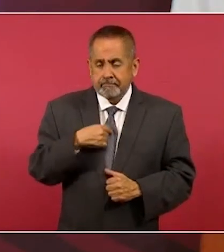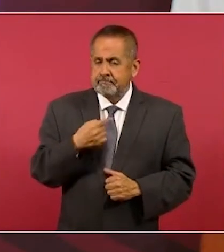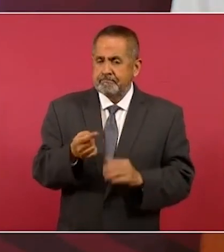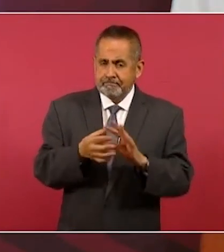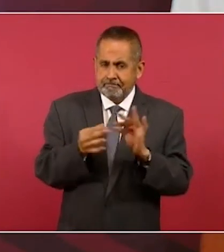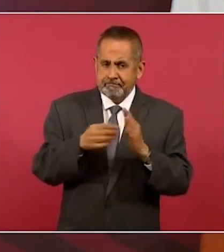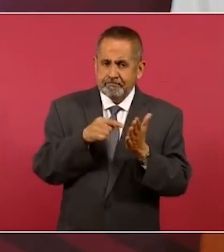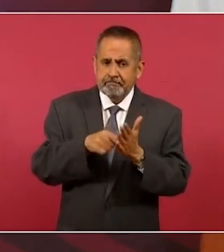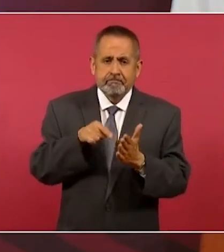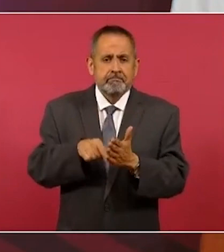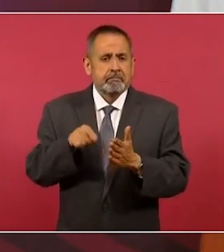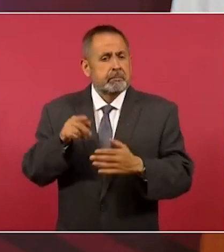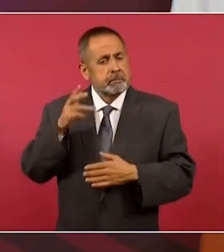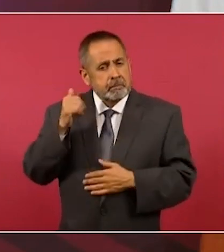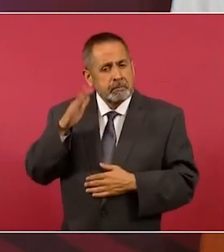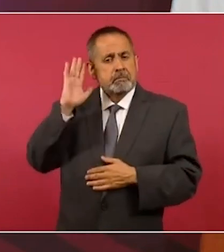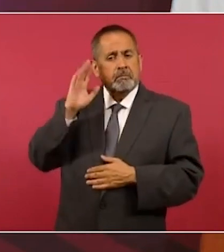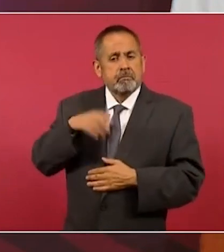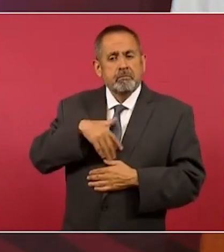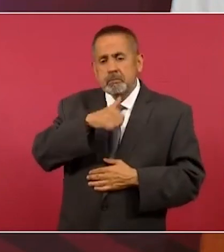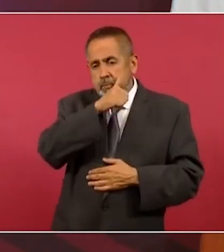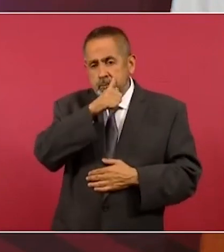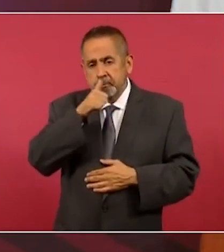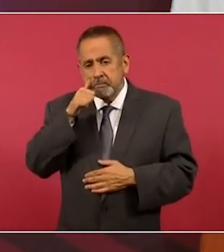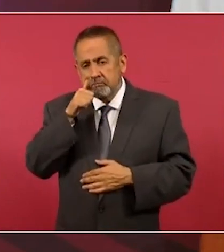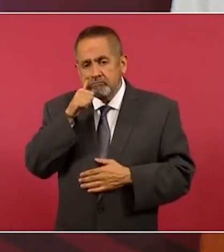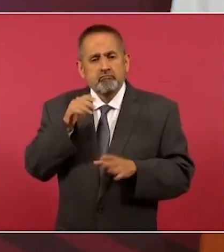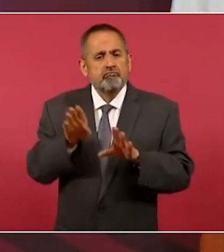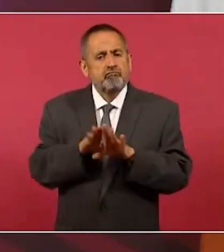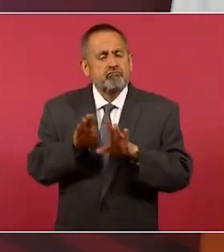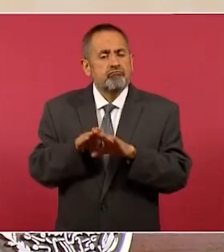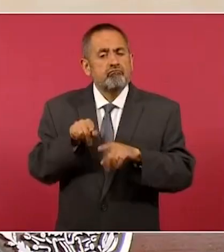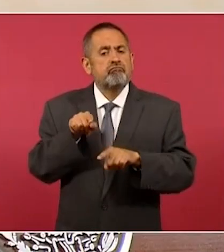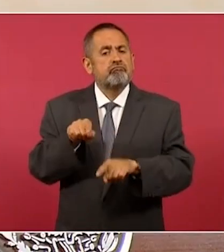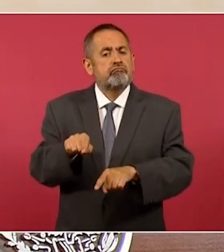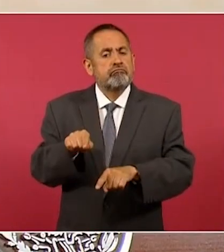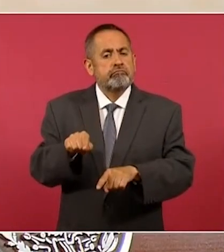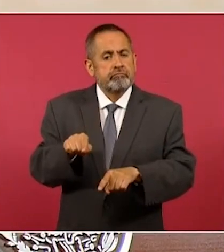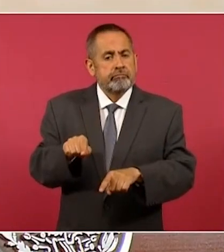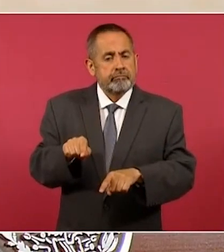cómo Juárez llevó a cabo